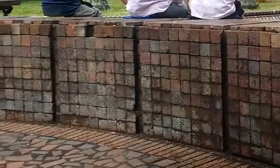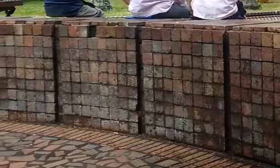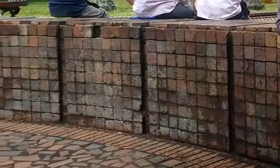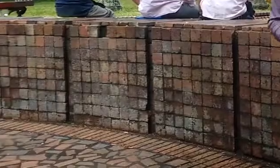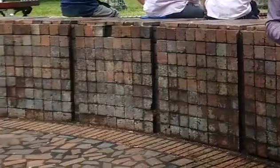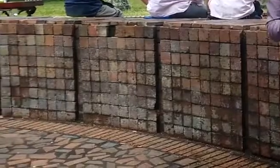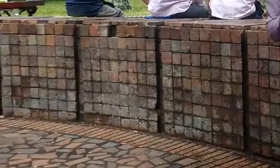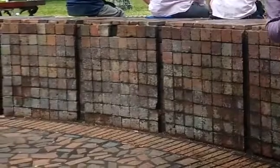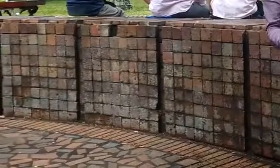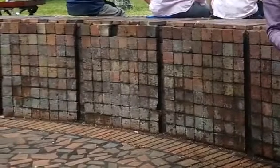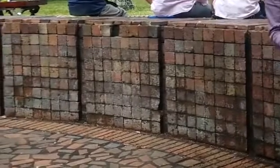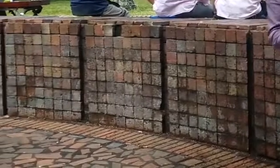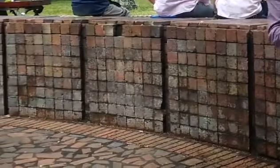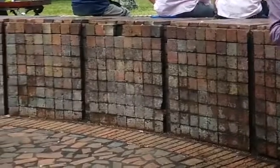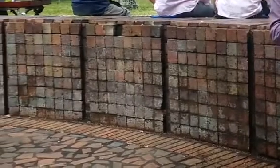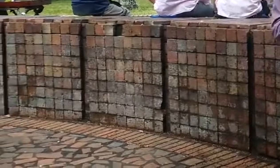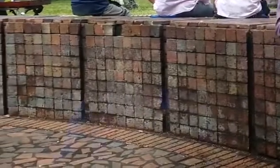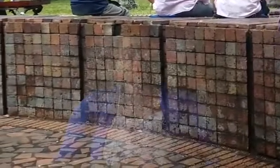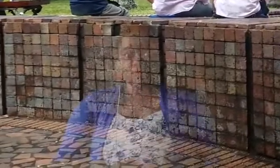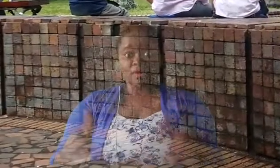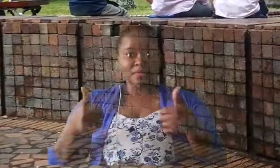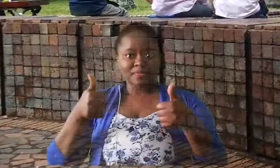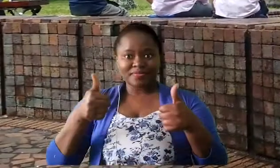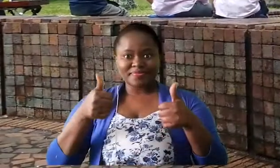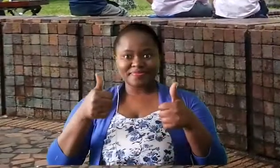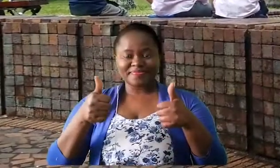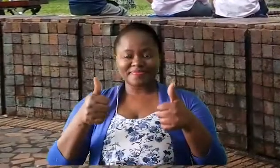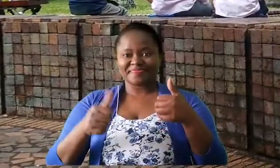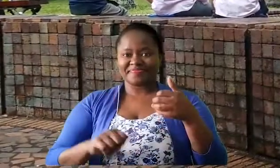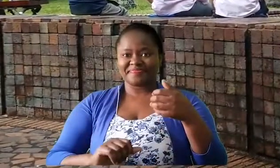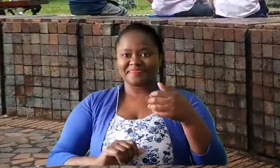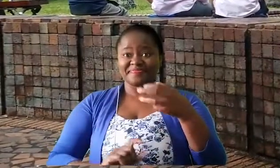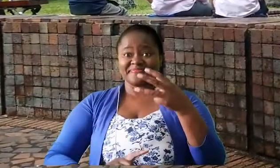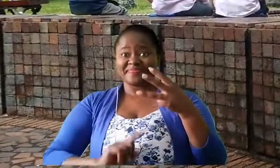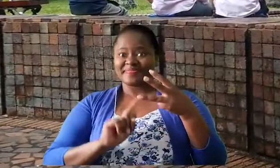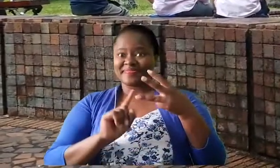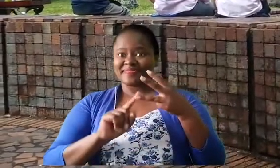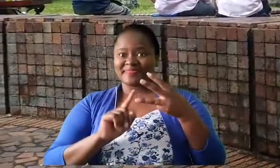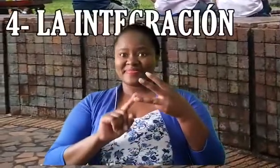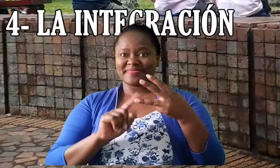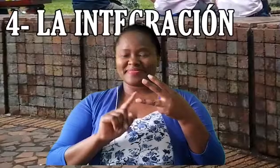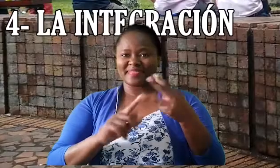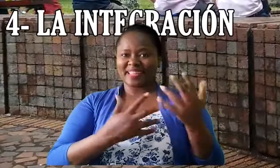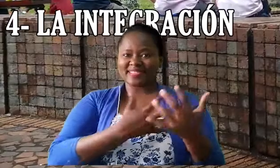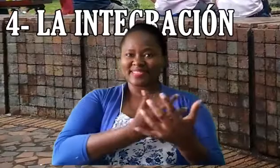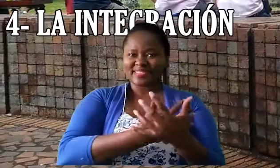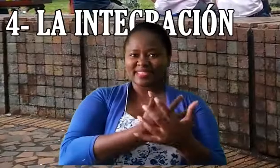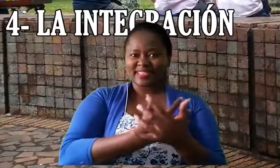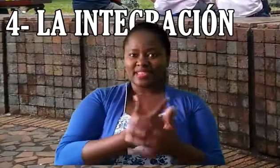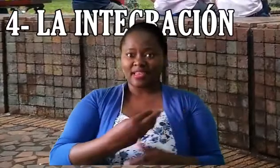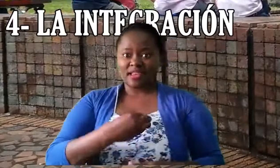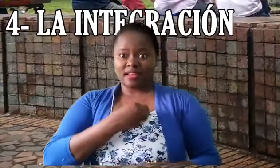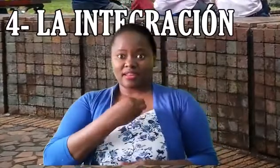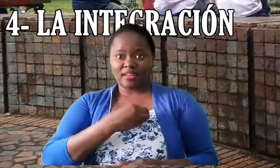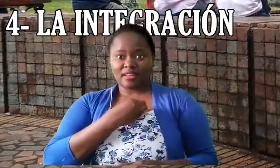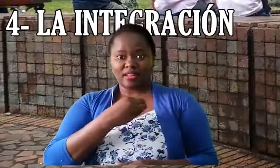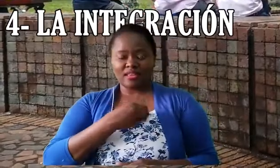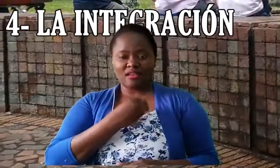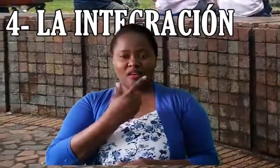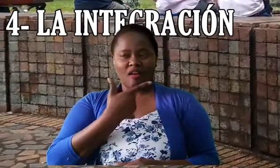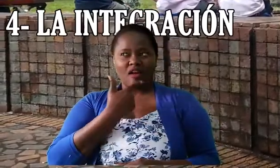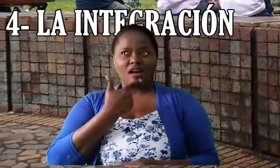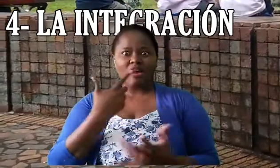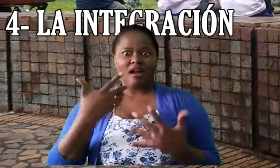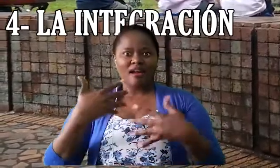Muy bien, este tercer modo de relacionar ciencia y religión, conocido como la integración,